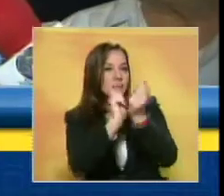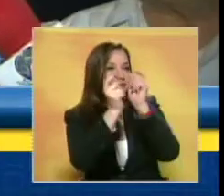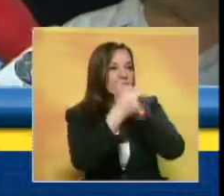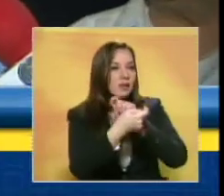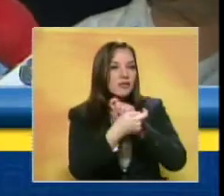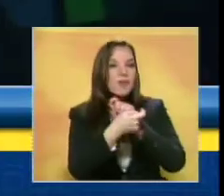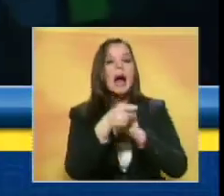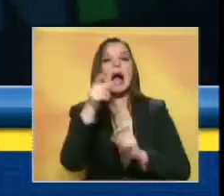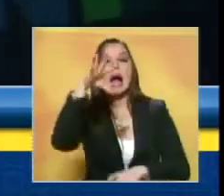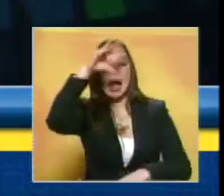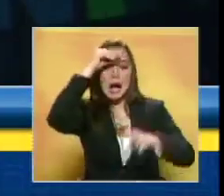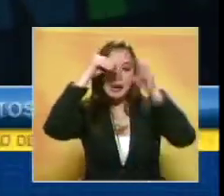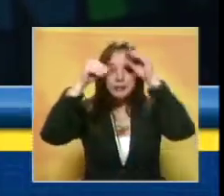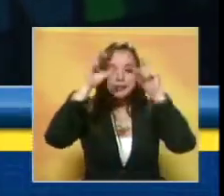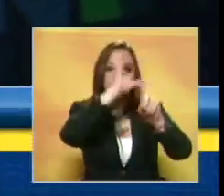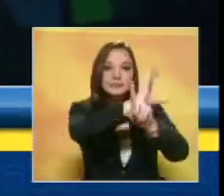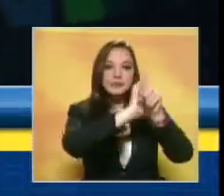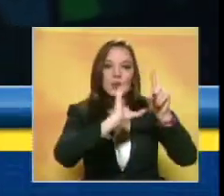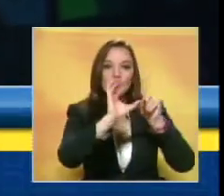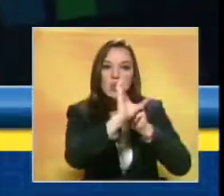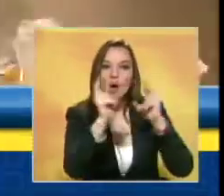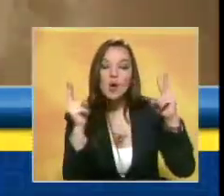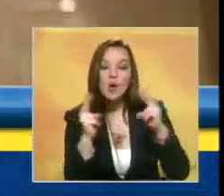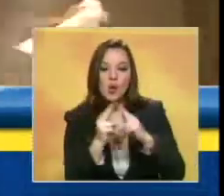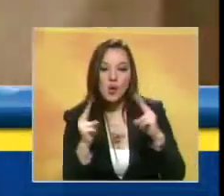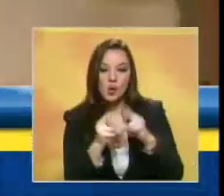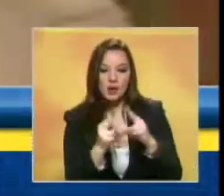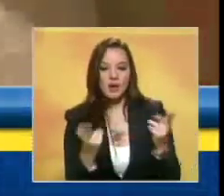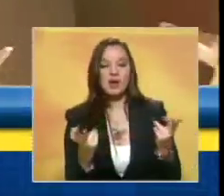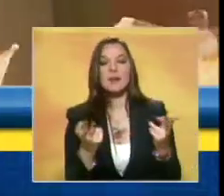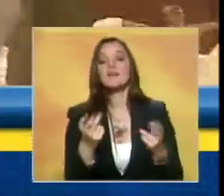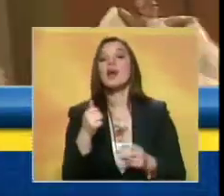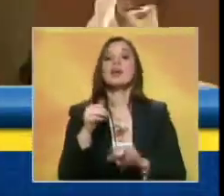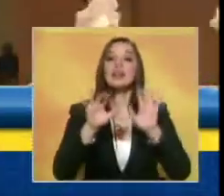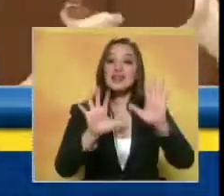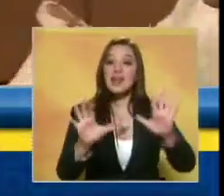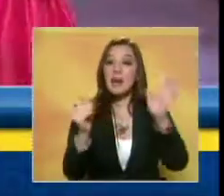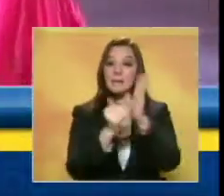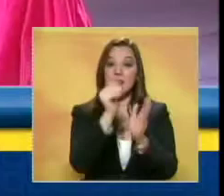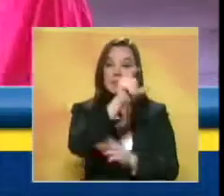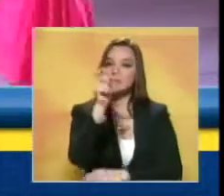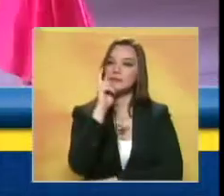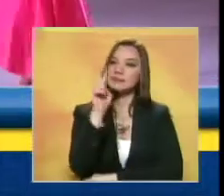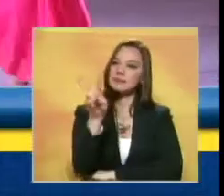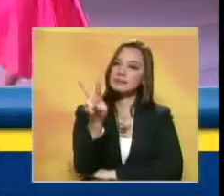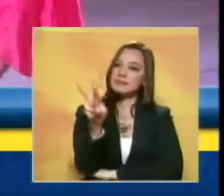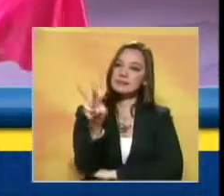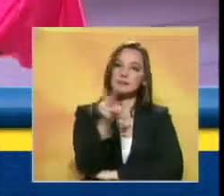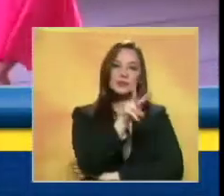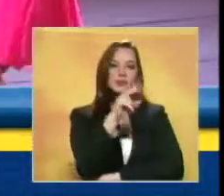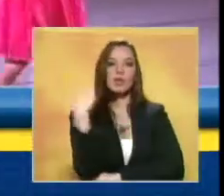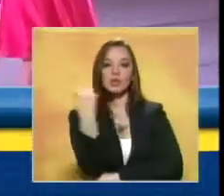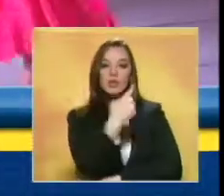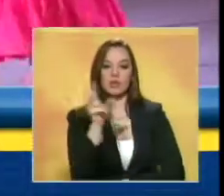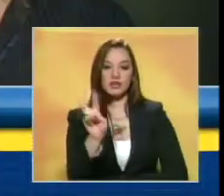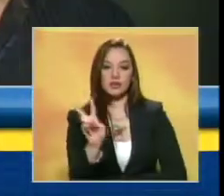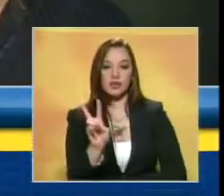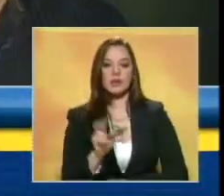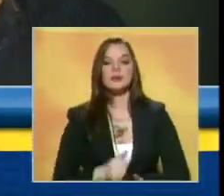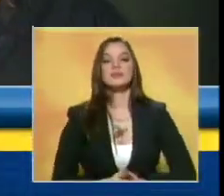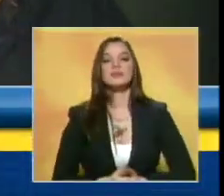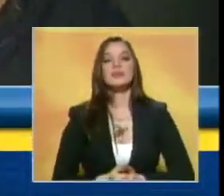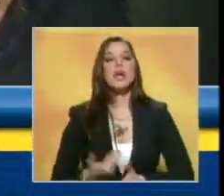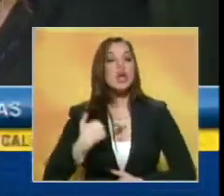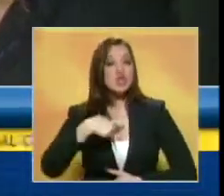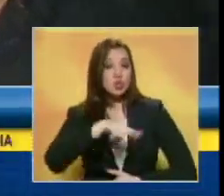cultura. La gira nacional 2014 de la agrupación benefició a más de 10.000 espectadores a lo largo del territorio nacional.